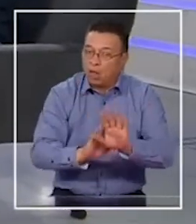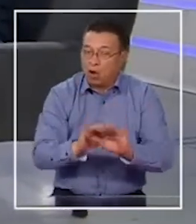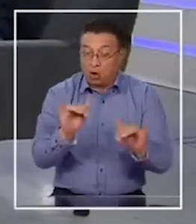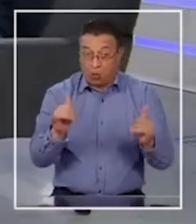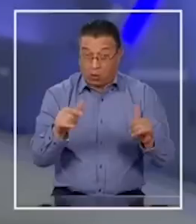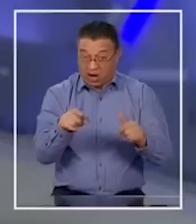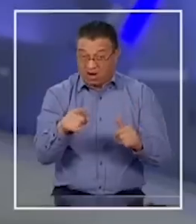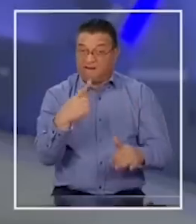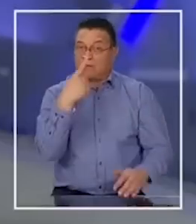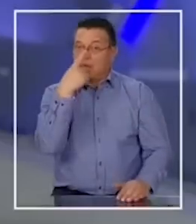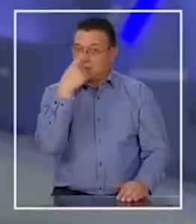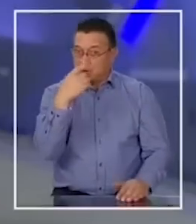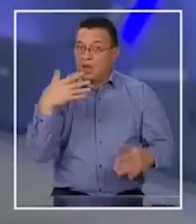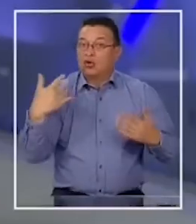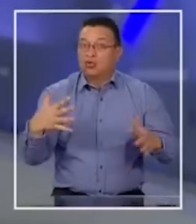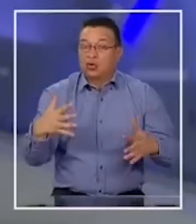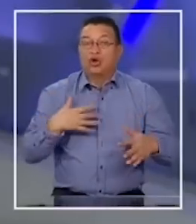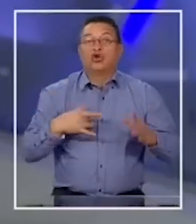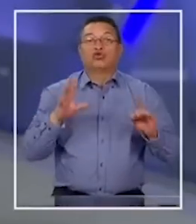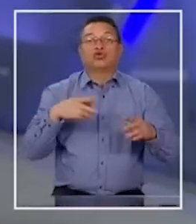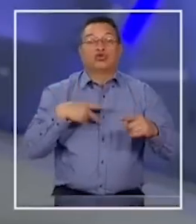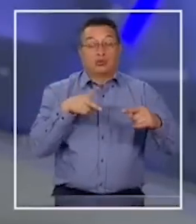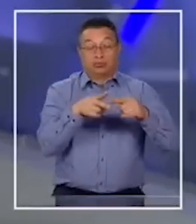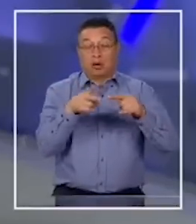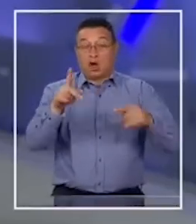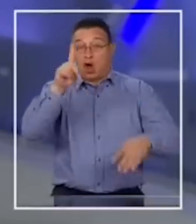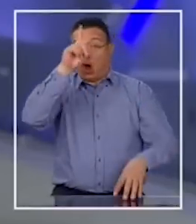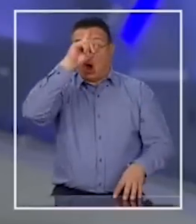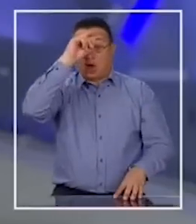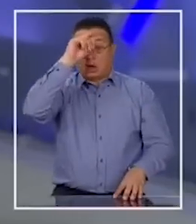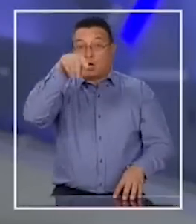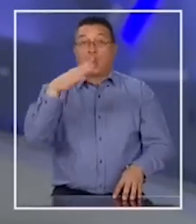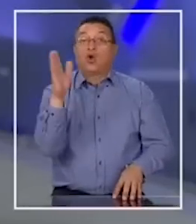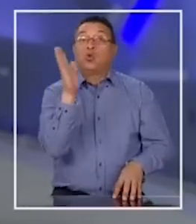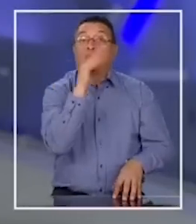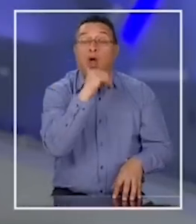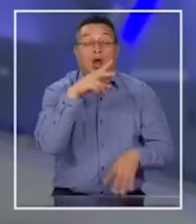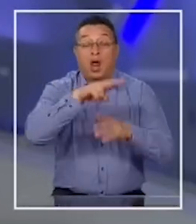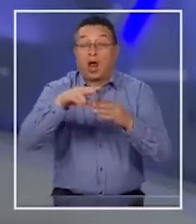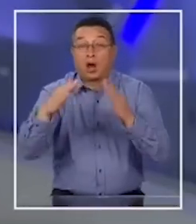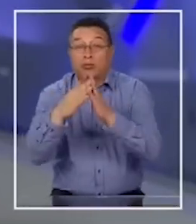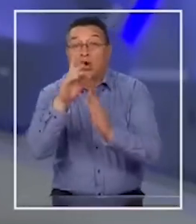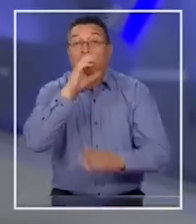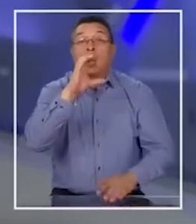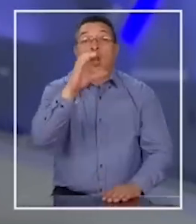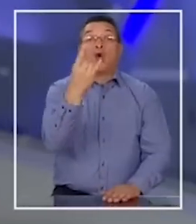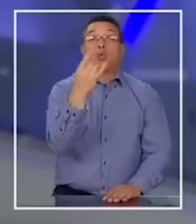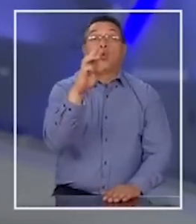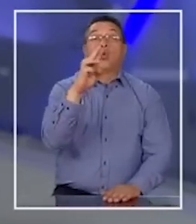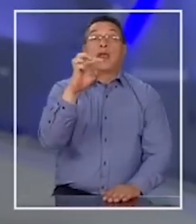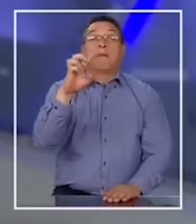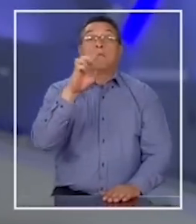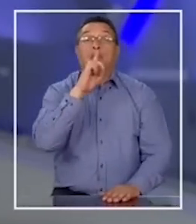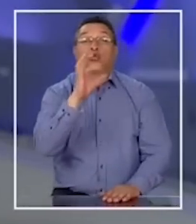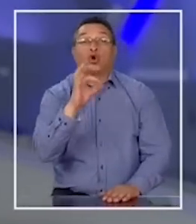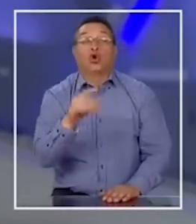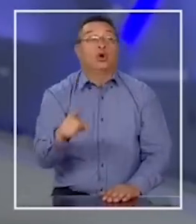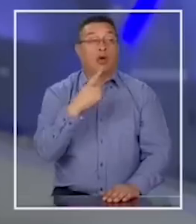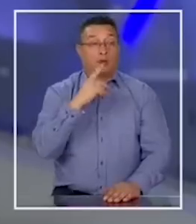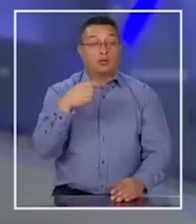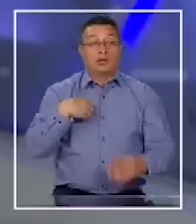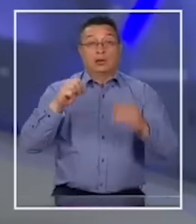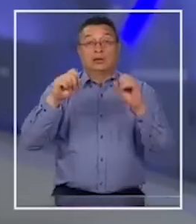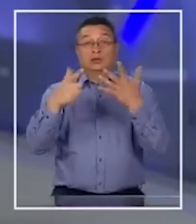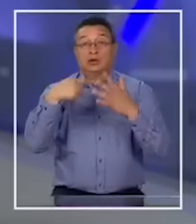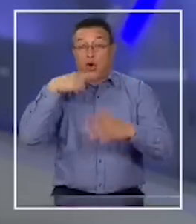jugando con fuego yo no estoy inaugurando hospitales que no tienen pacientes como en curepto no estoy re inaugurando por séptima vez